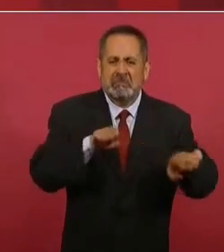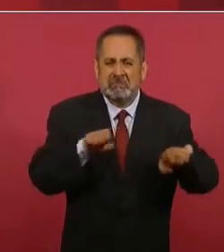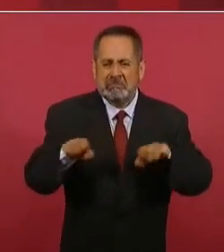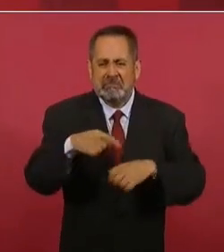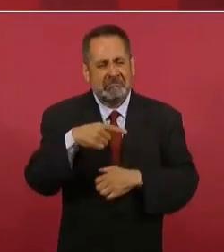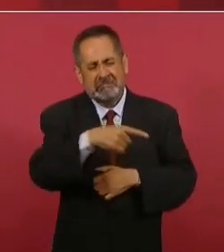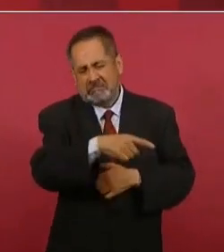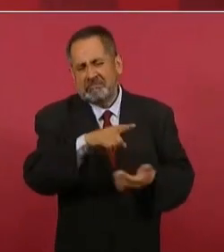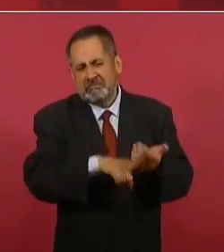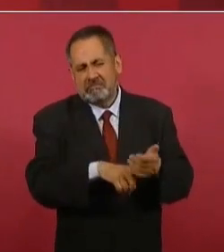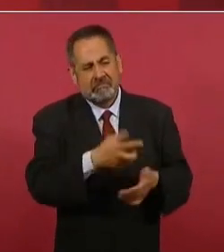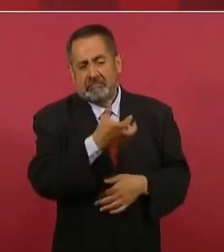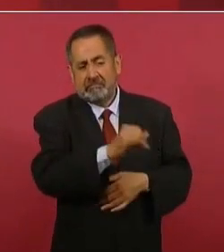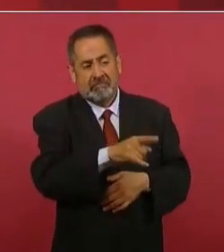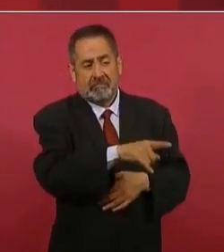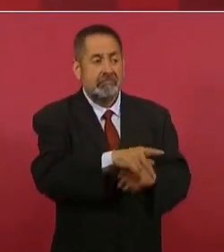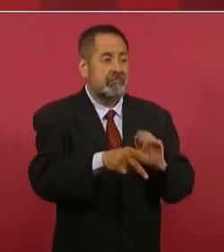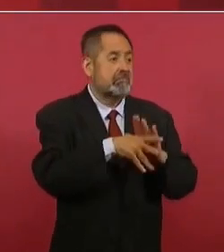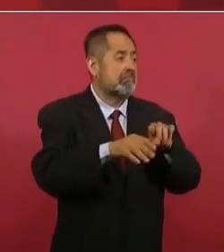Es el boletín